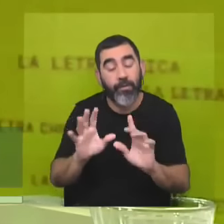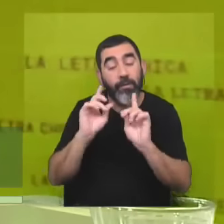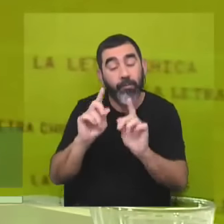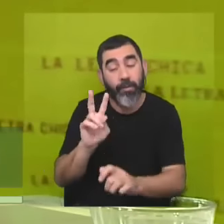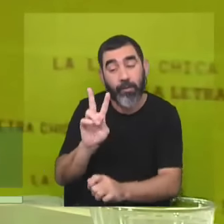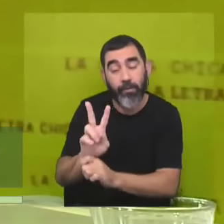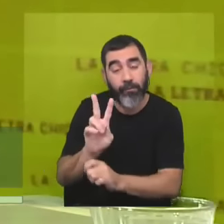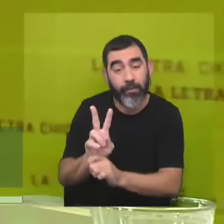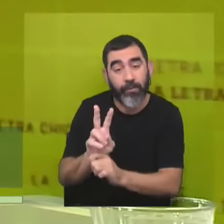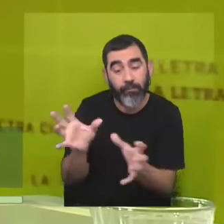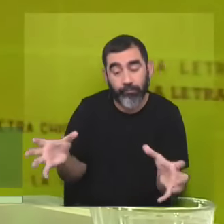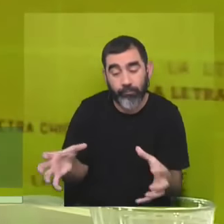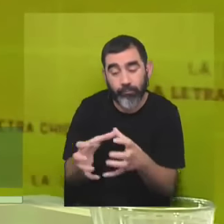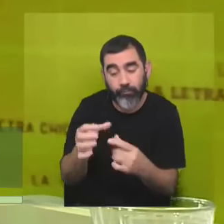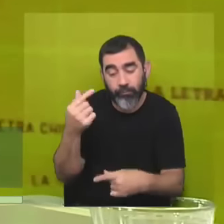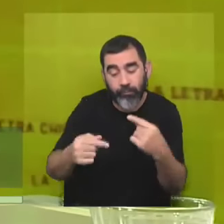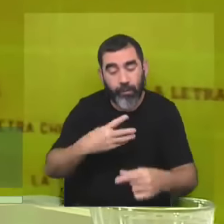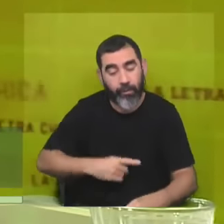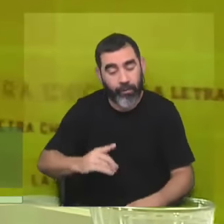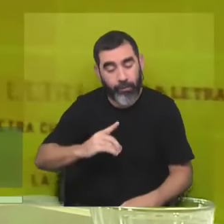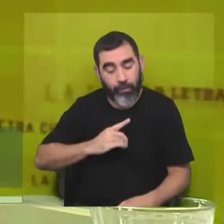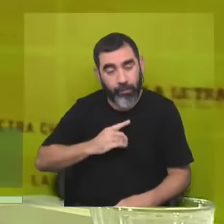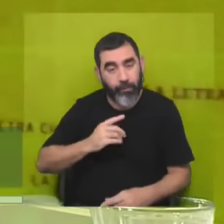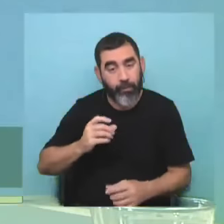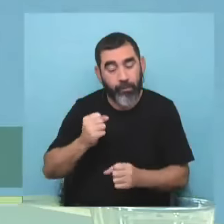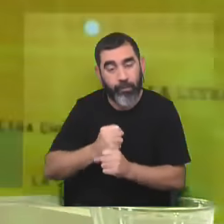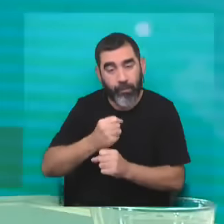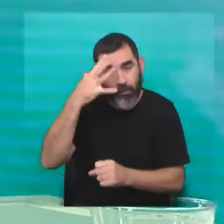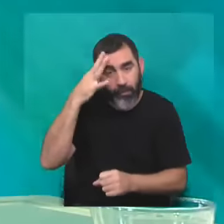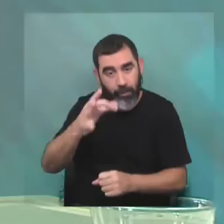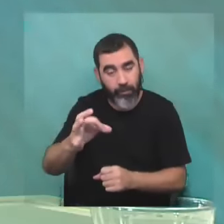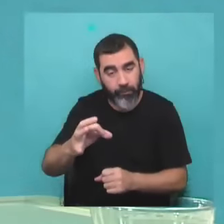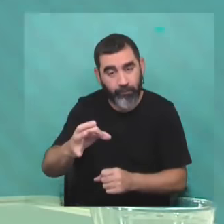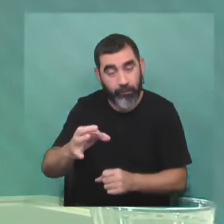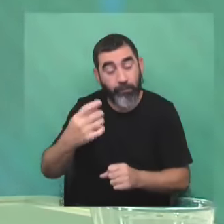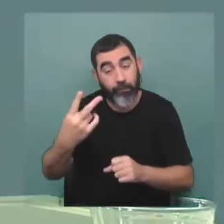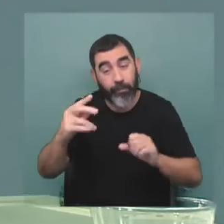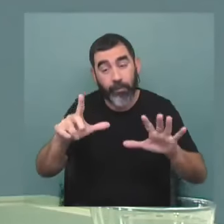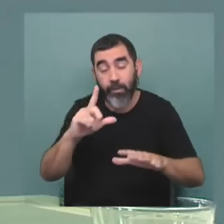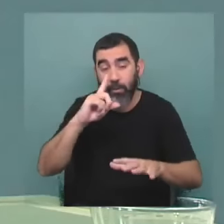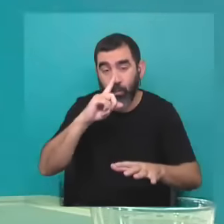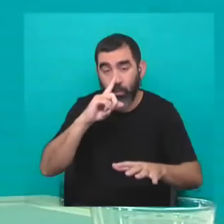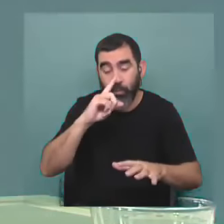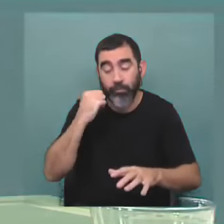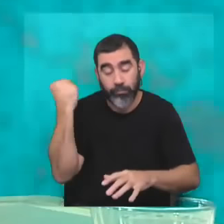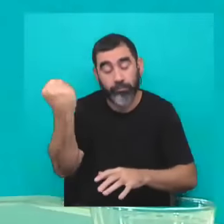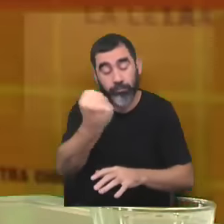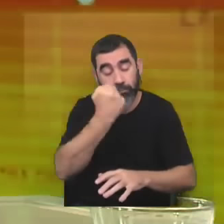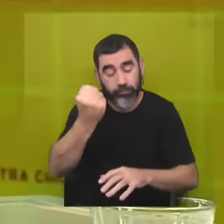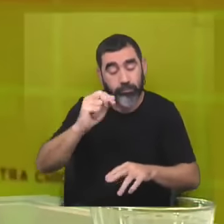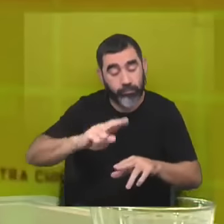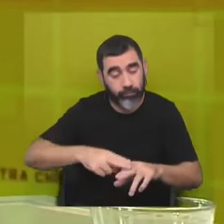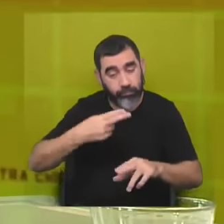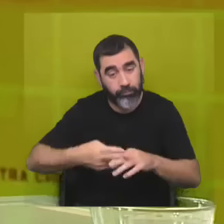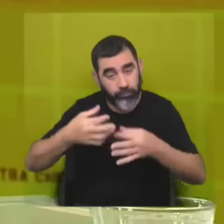defensa de un paquete que hacía la dignidad del conjunto de nuestros pueblos vaya si este 27 de junio no tenemos que poner nuevamente